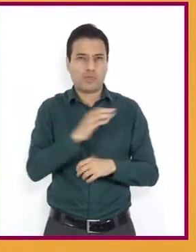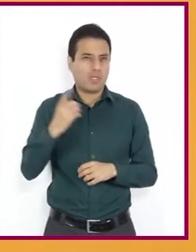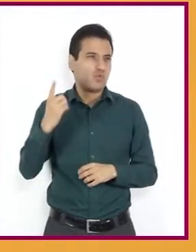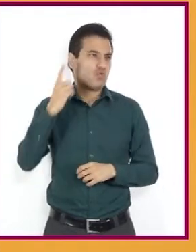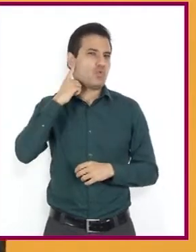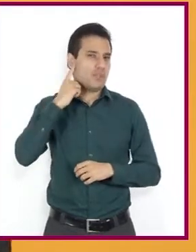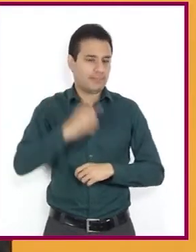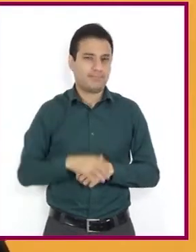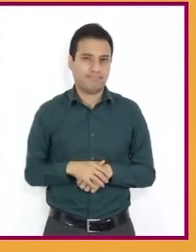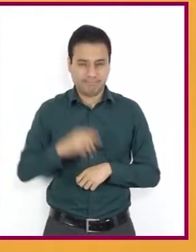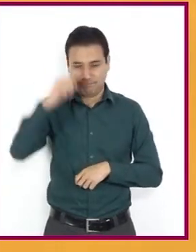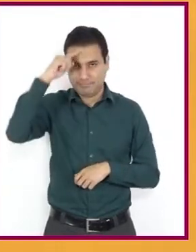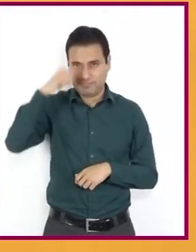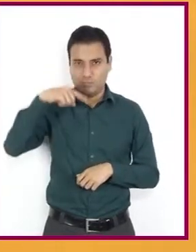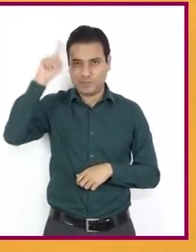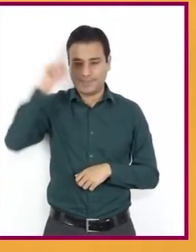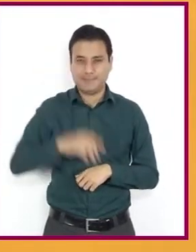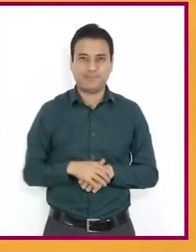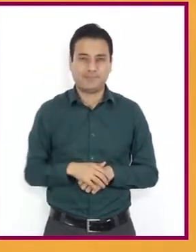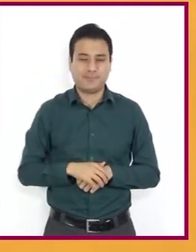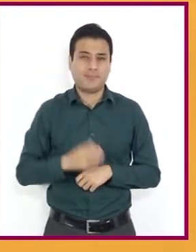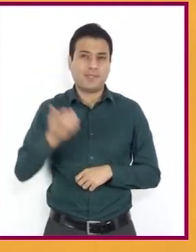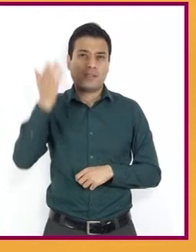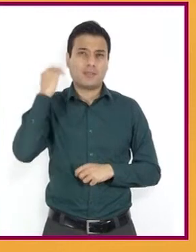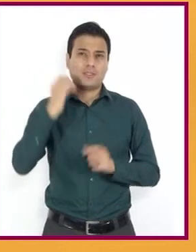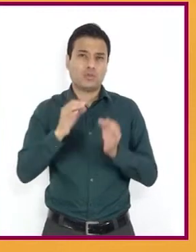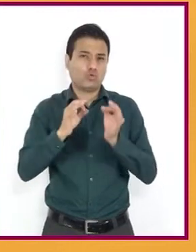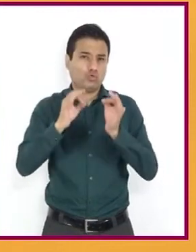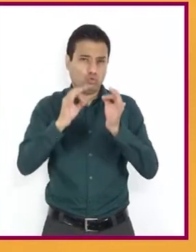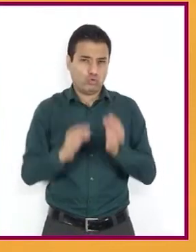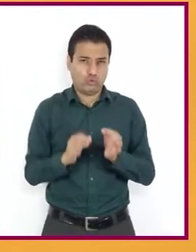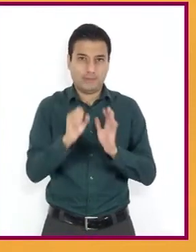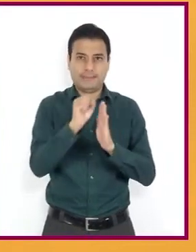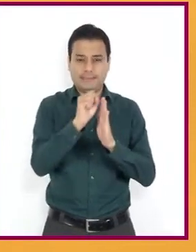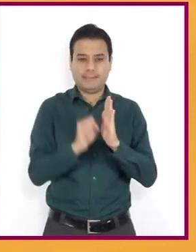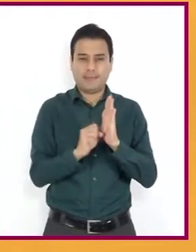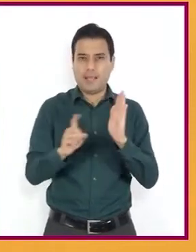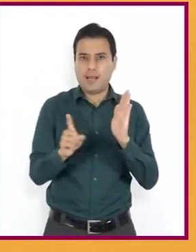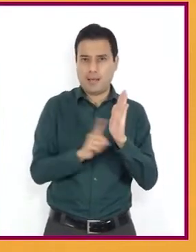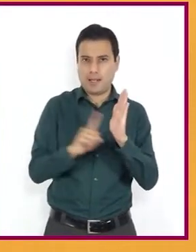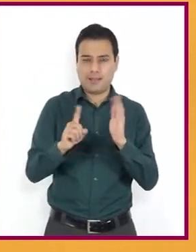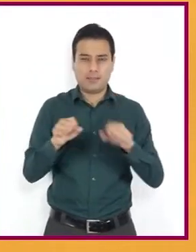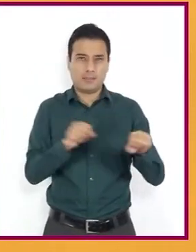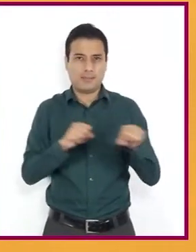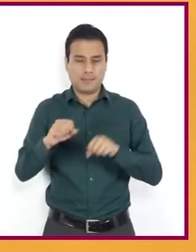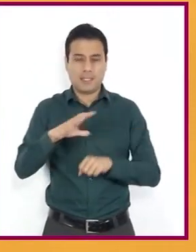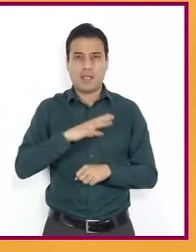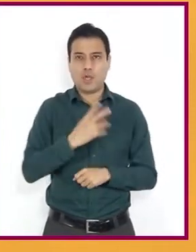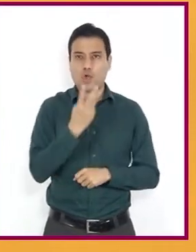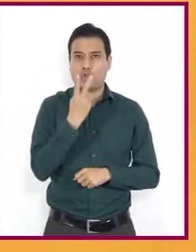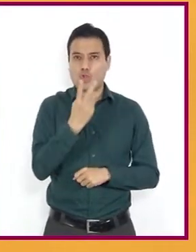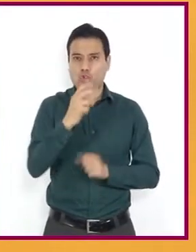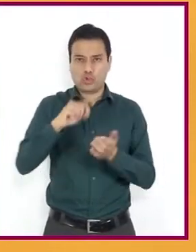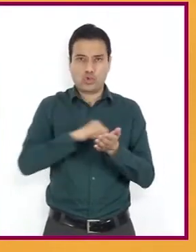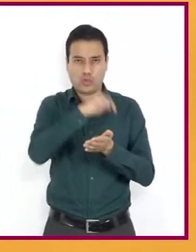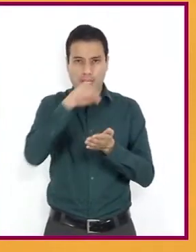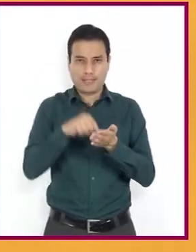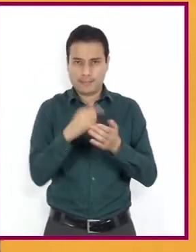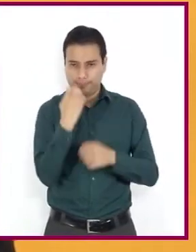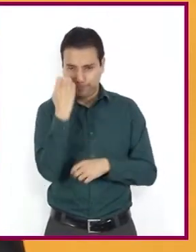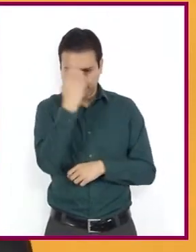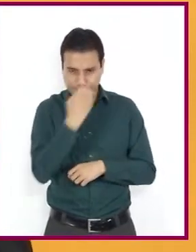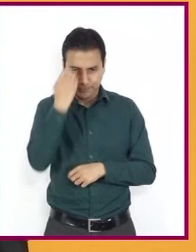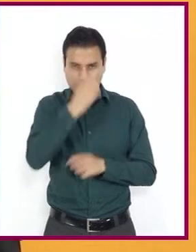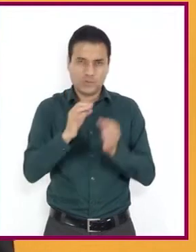habitantes de la ciudad. Originalmente, el sistema de alerta sísmica contaba con 2 estaciones de monitoreo solo en